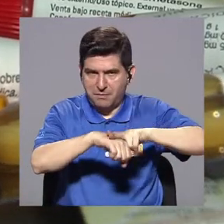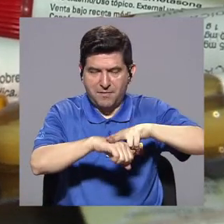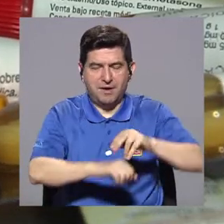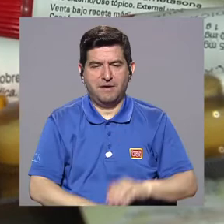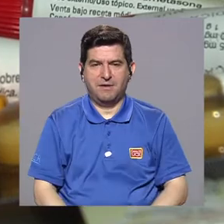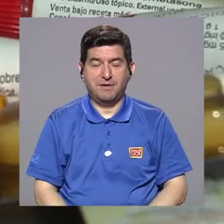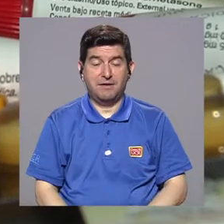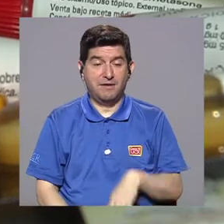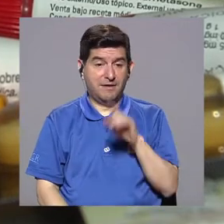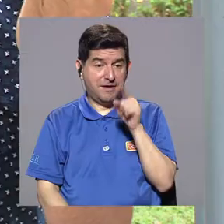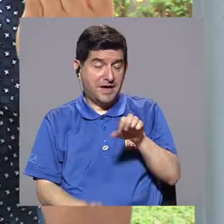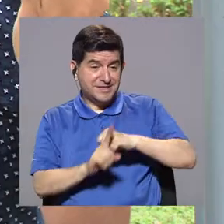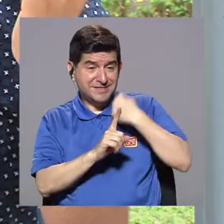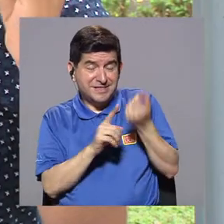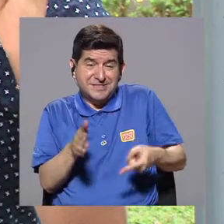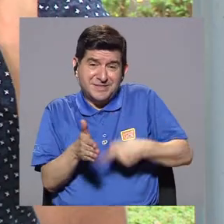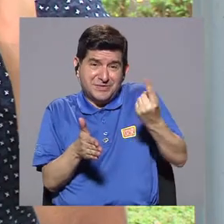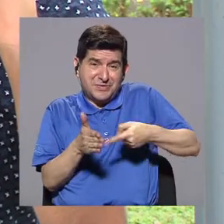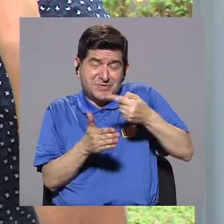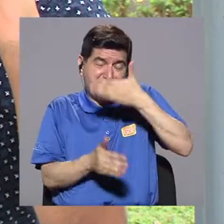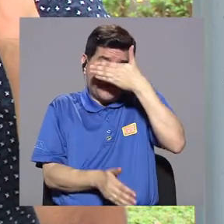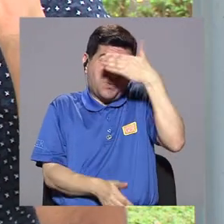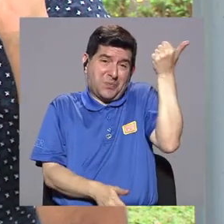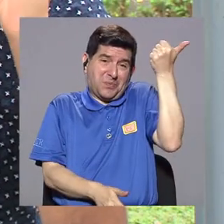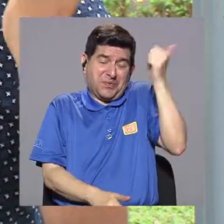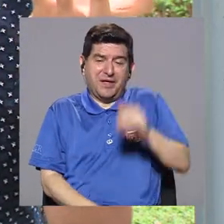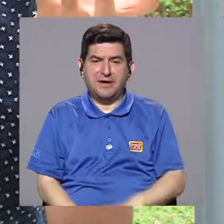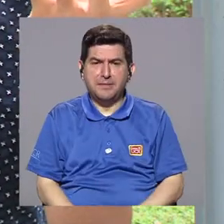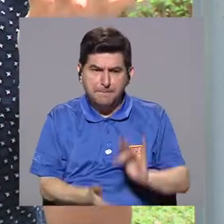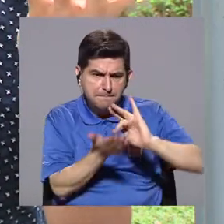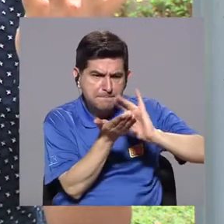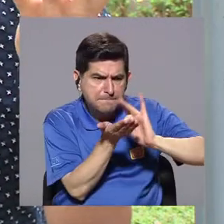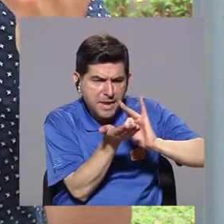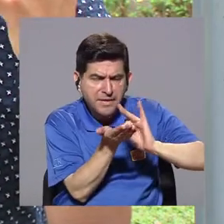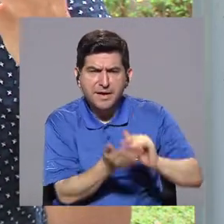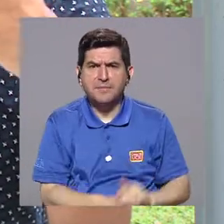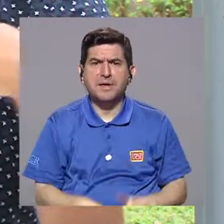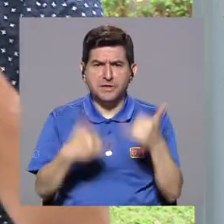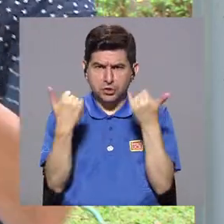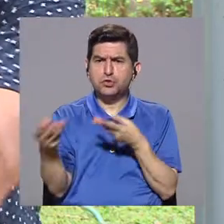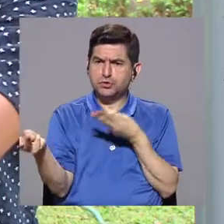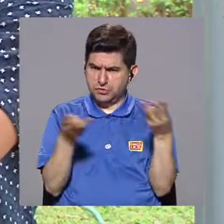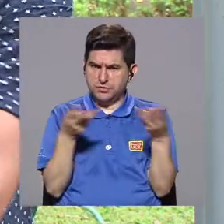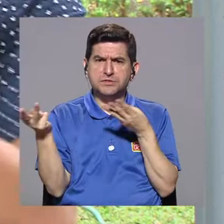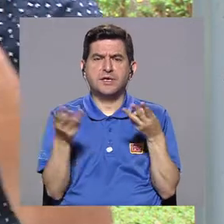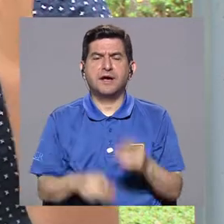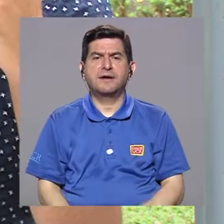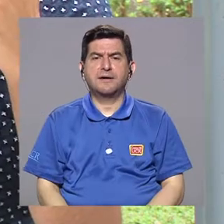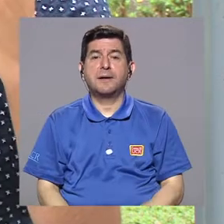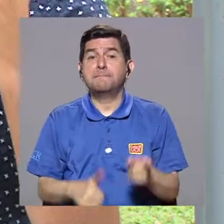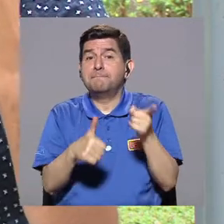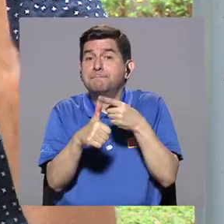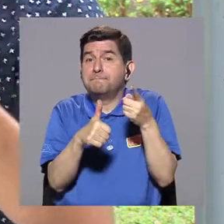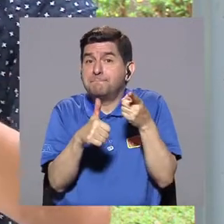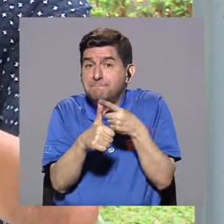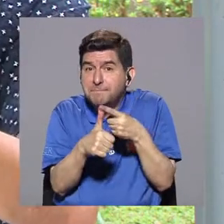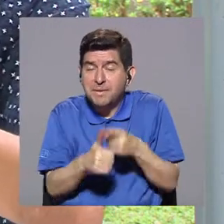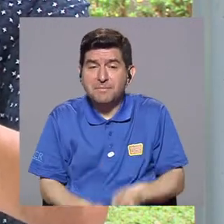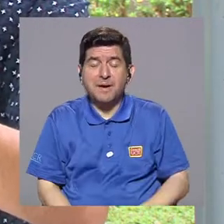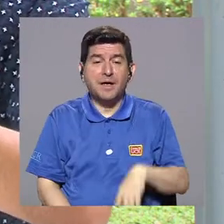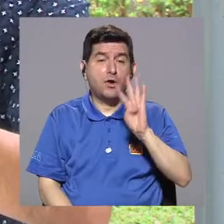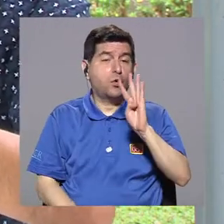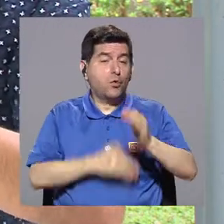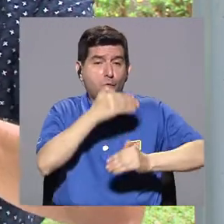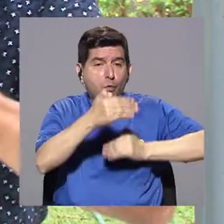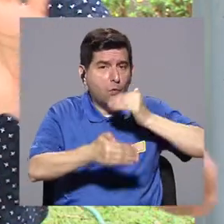medicamentos normalmente. Que eso es una cosa que algunas veces se olvida un poco, ¿verdad? Que los medicamentos, para que salgan al mercado, tienen que